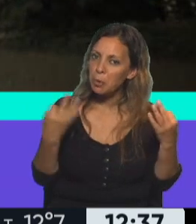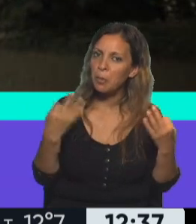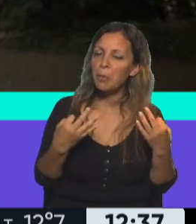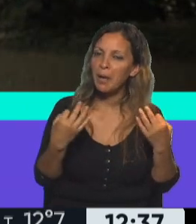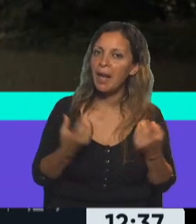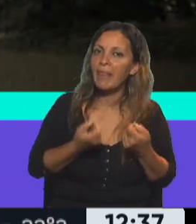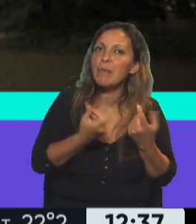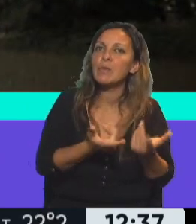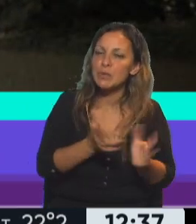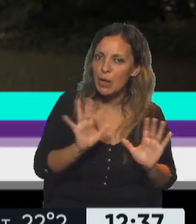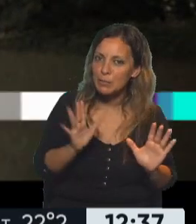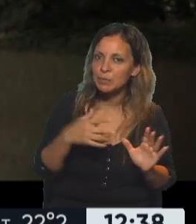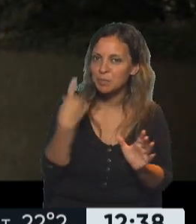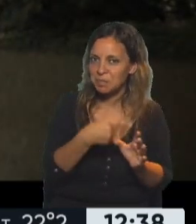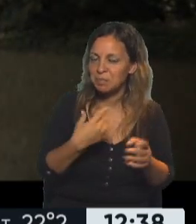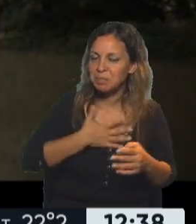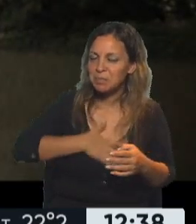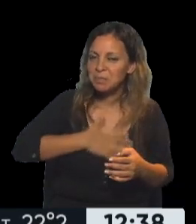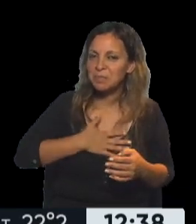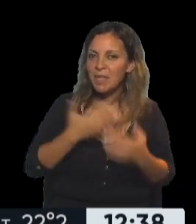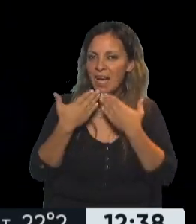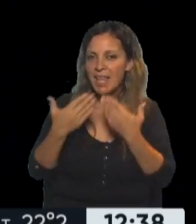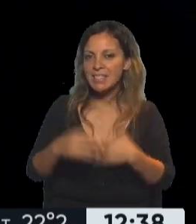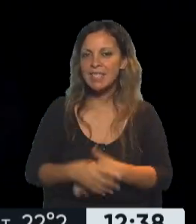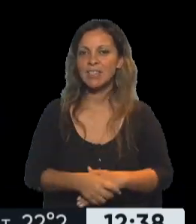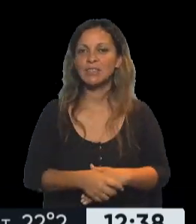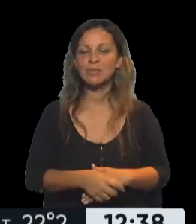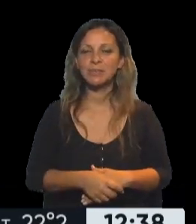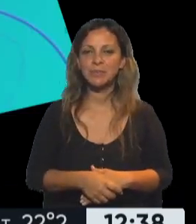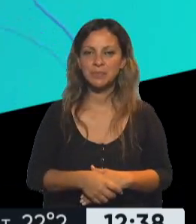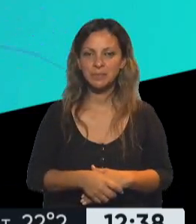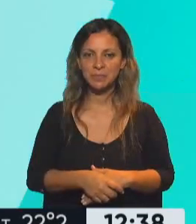nos dieron muy buenas devoluciones y estamos realmente agradecidos.